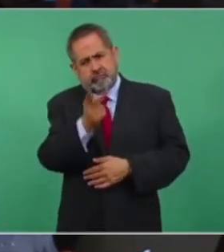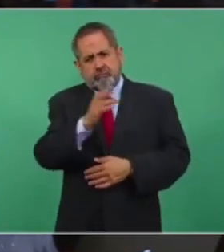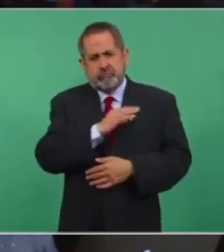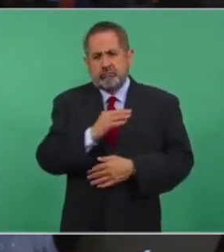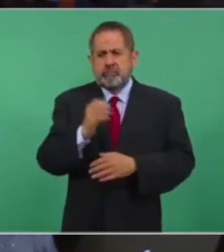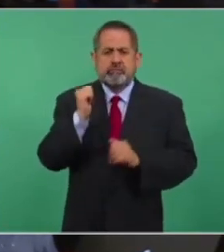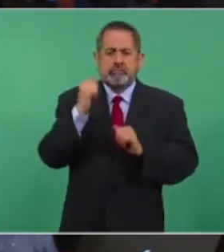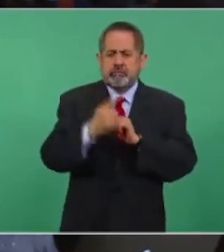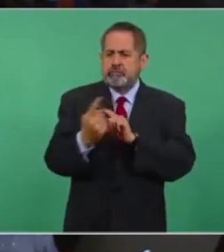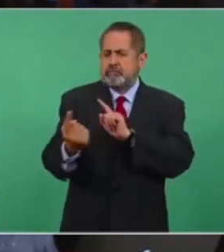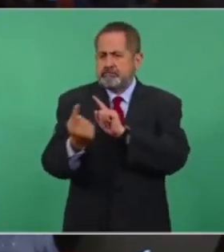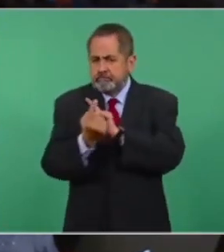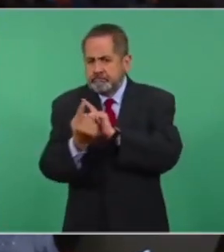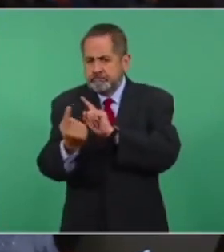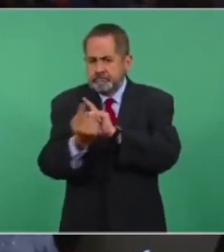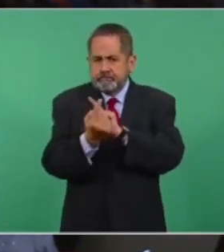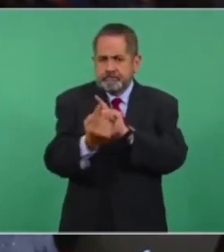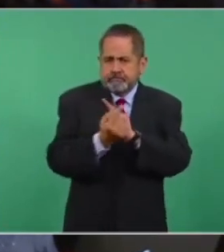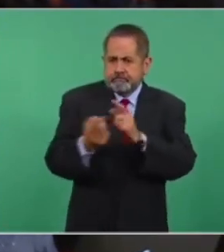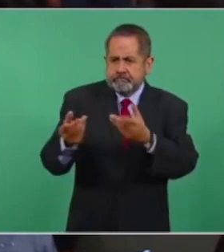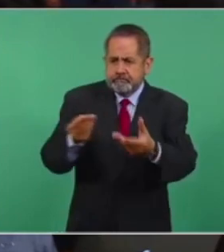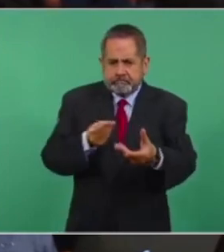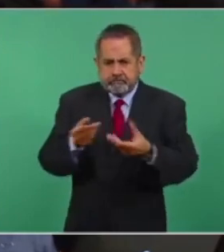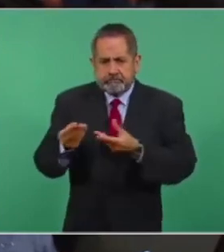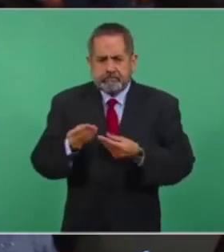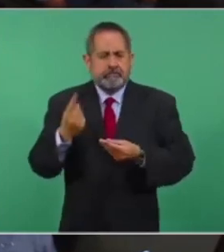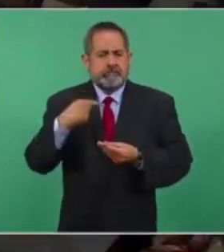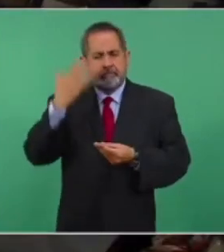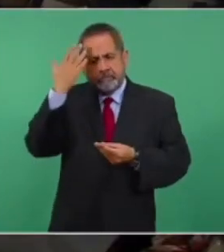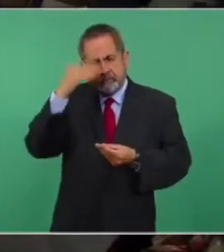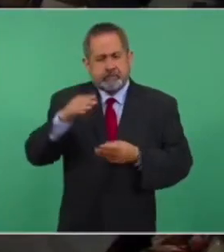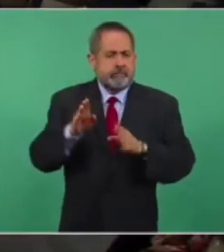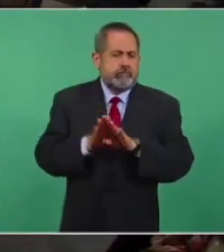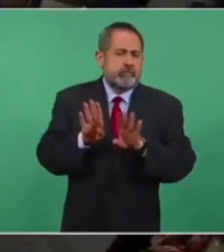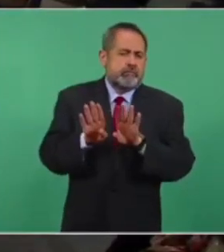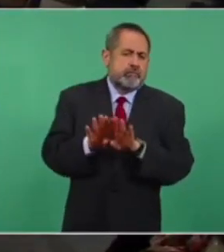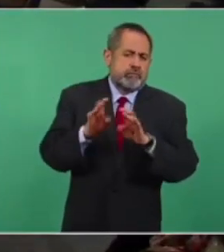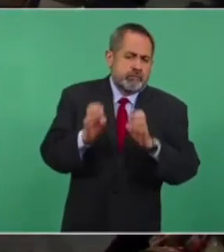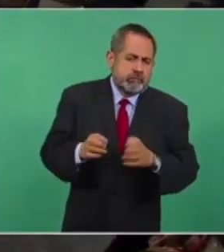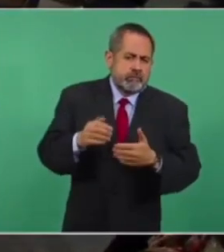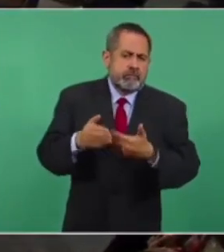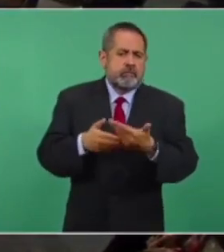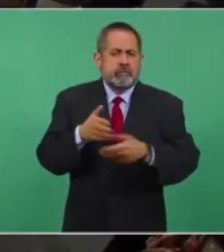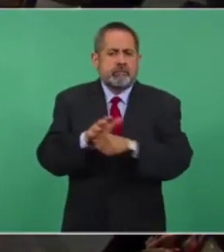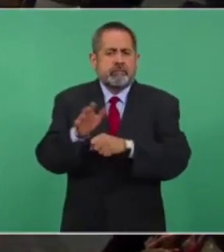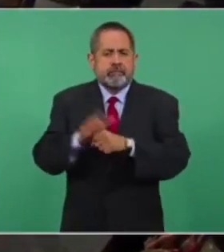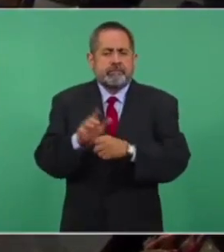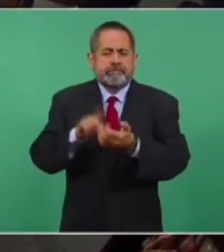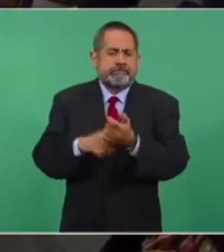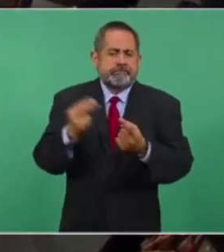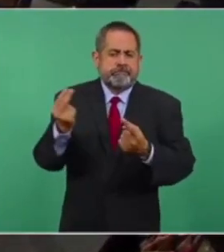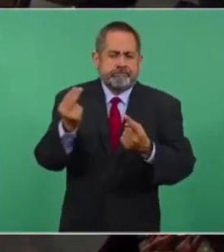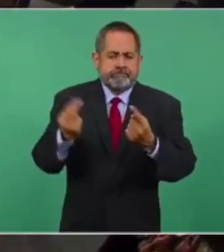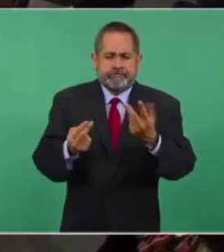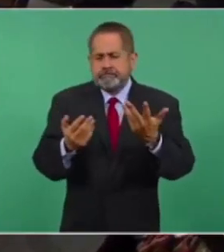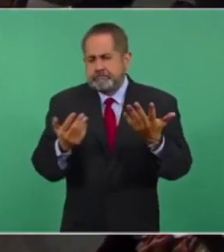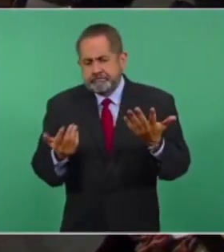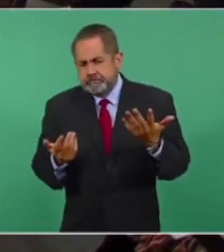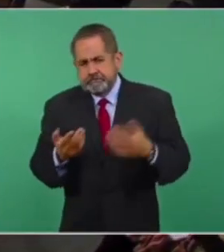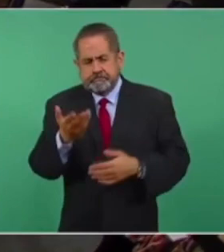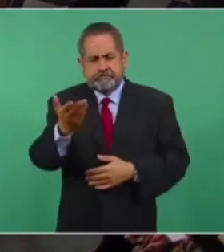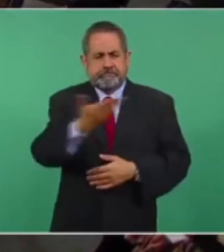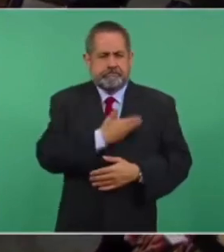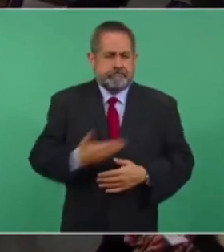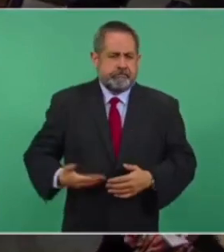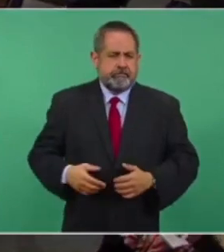algunas peticiones de ellos para saber qué es lo que necesitan o qué es lo que requieren,